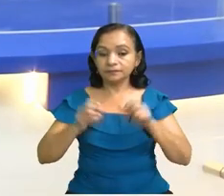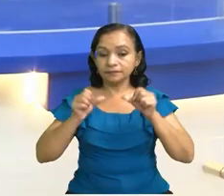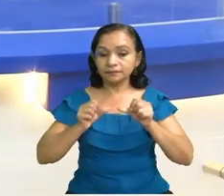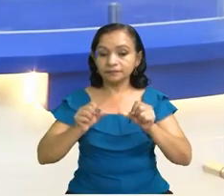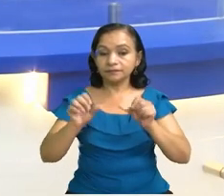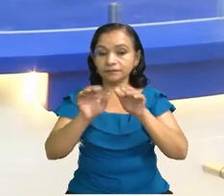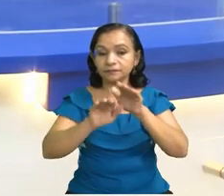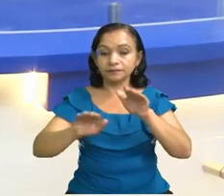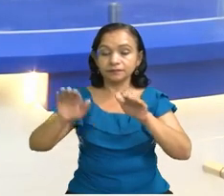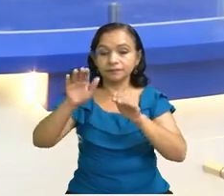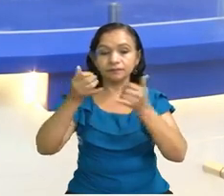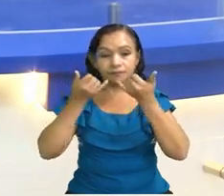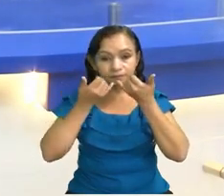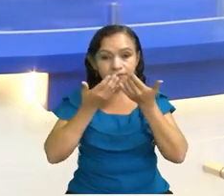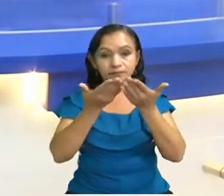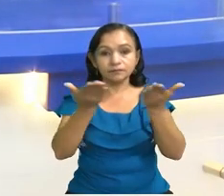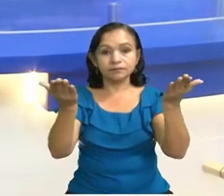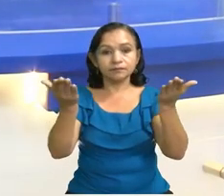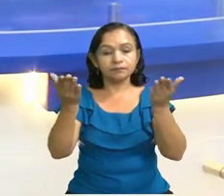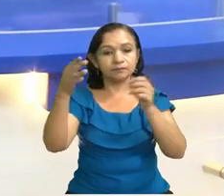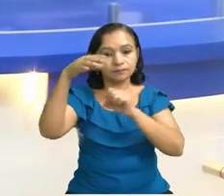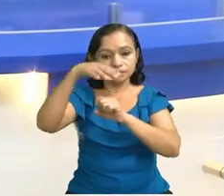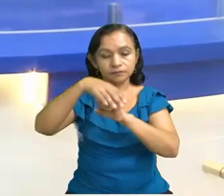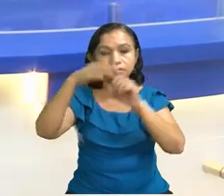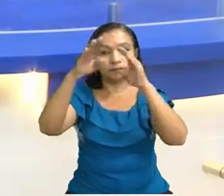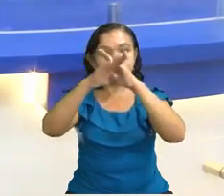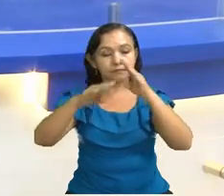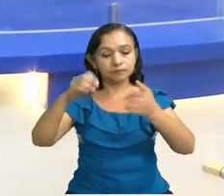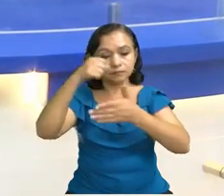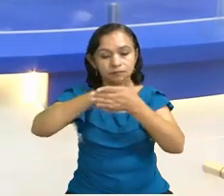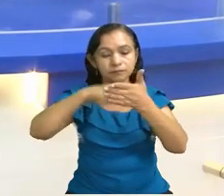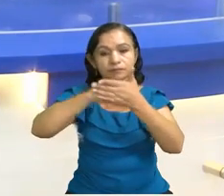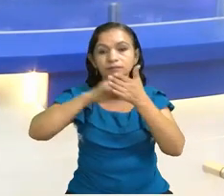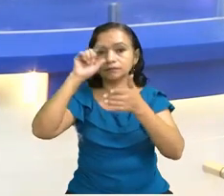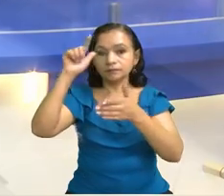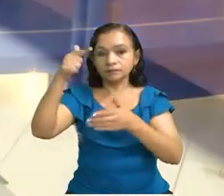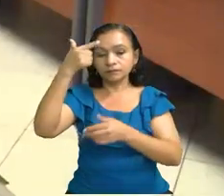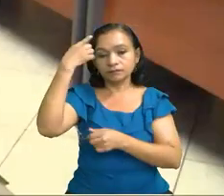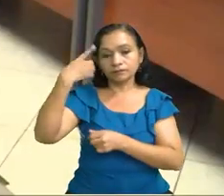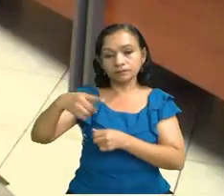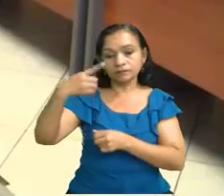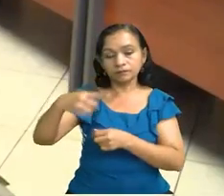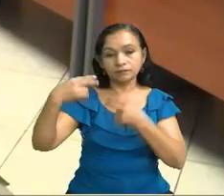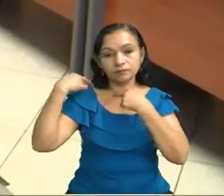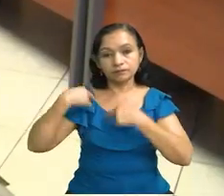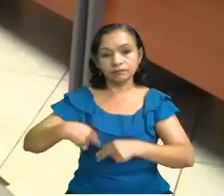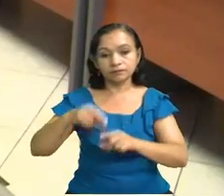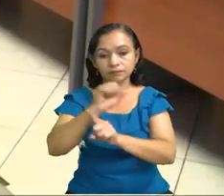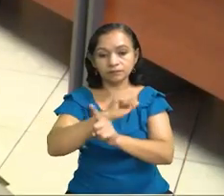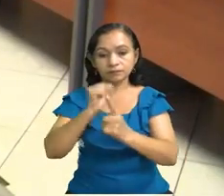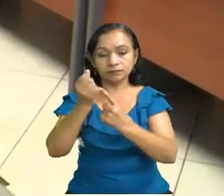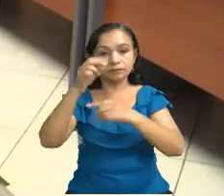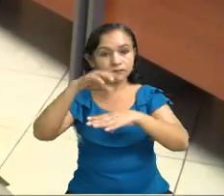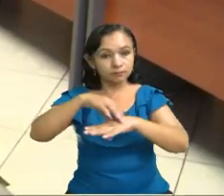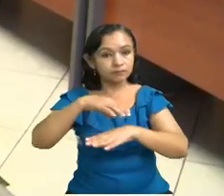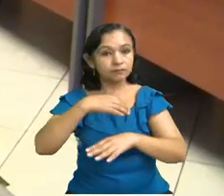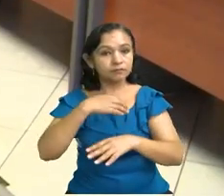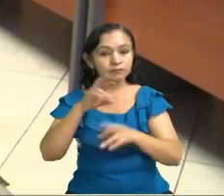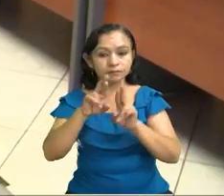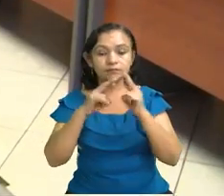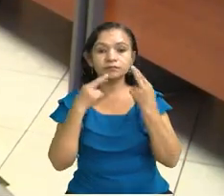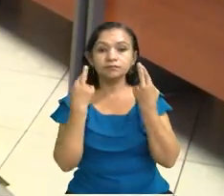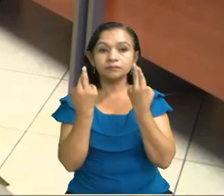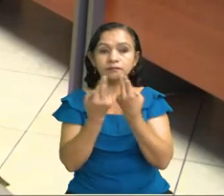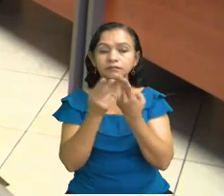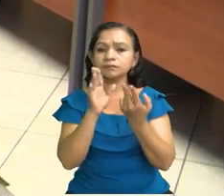Avanzamos con nuestras informaciones. La Comisión de la Paz, Defensa, Gobernación y Derechos Humanos de la Asamblea Nacional se reunió esta